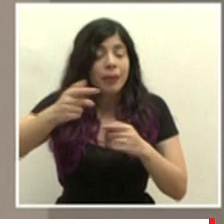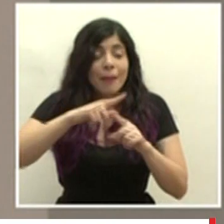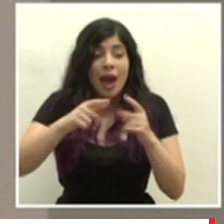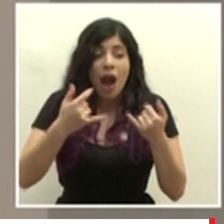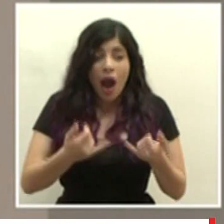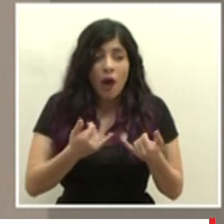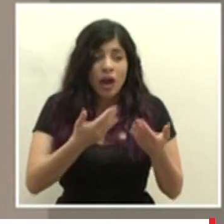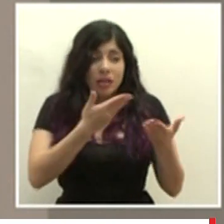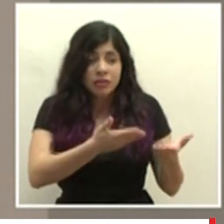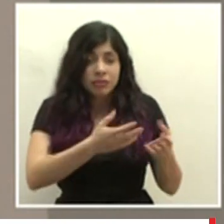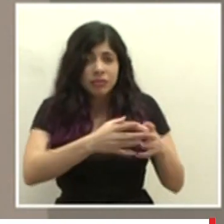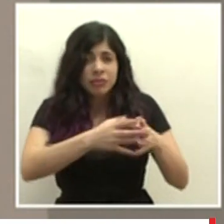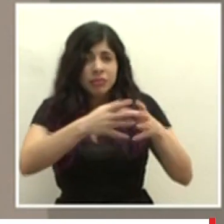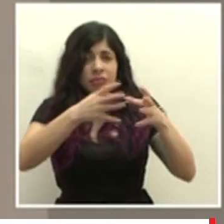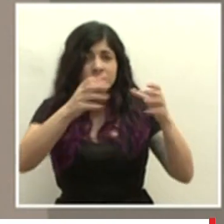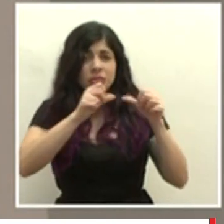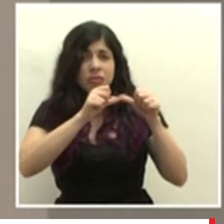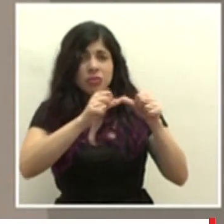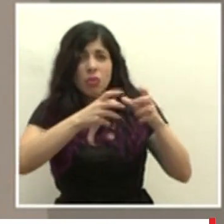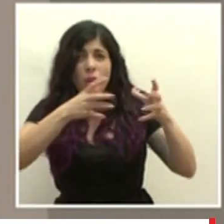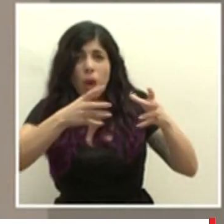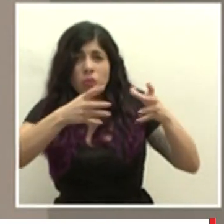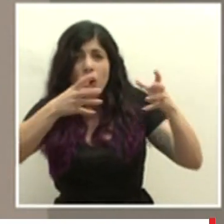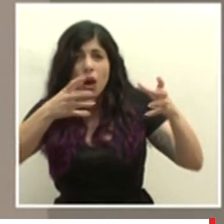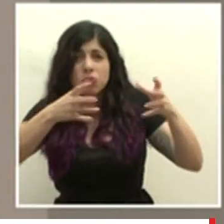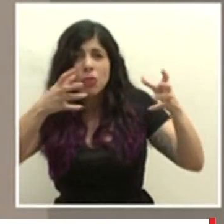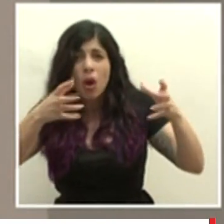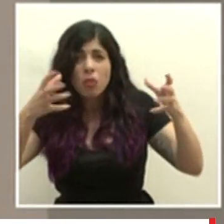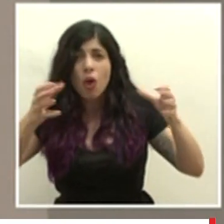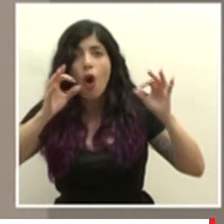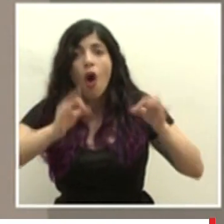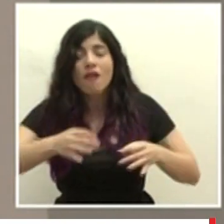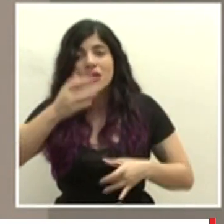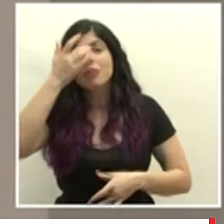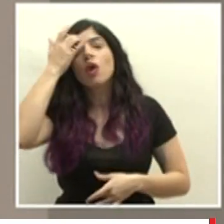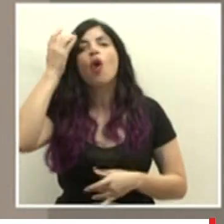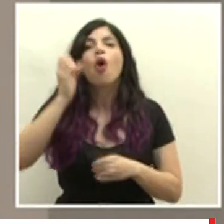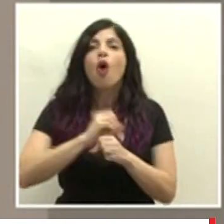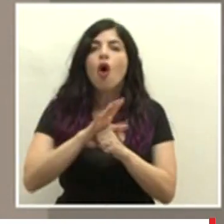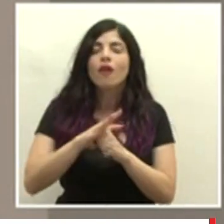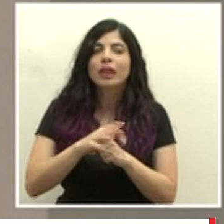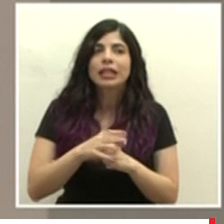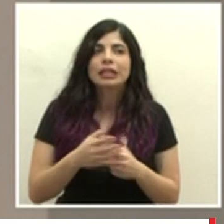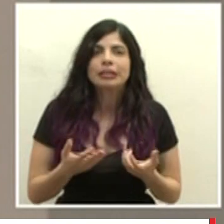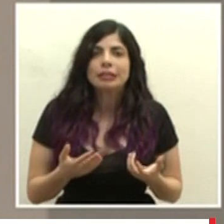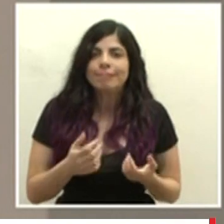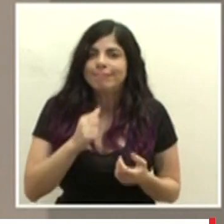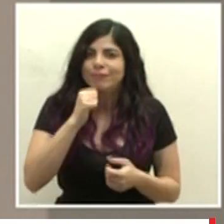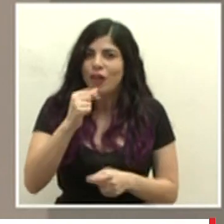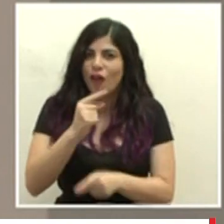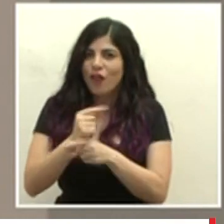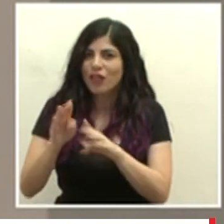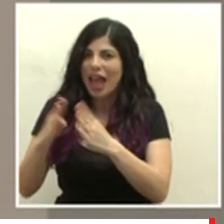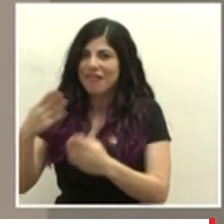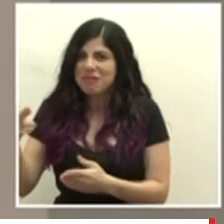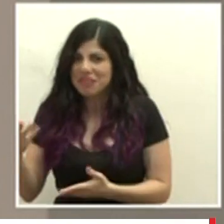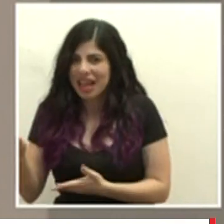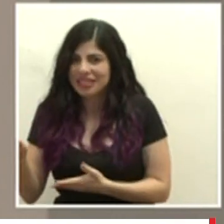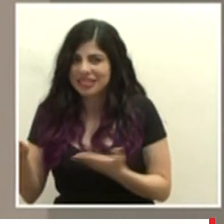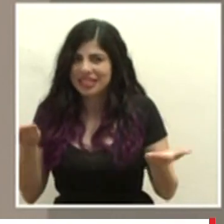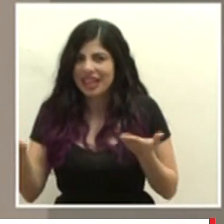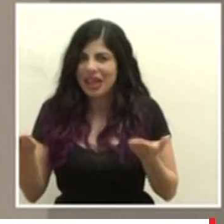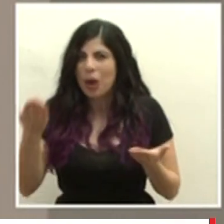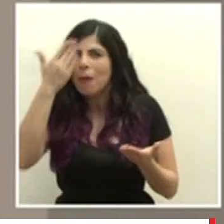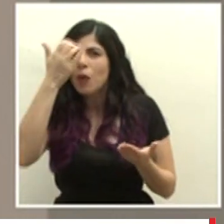caso, que tenemos un aumento sostenido de los confirmados, no sería correcto abrir las playas, porque justamente más